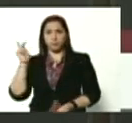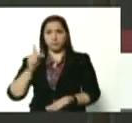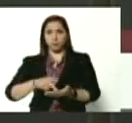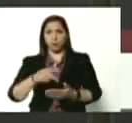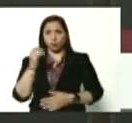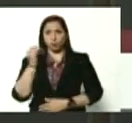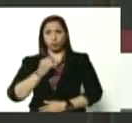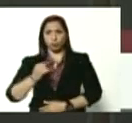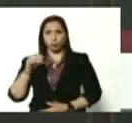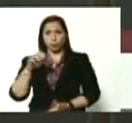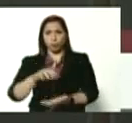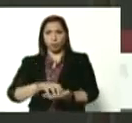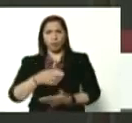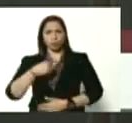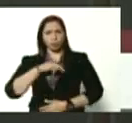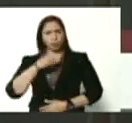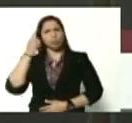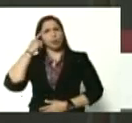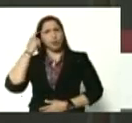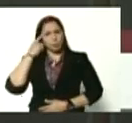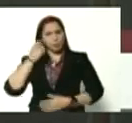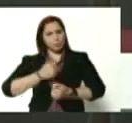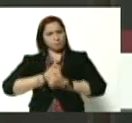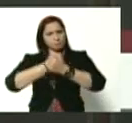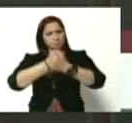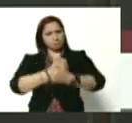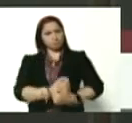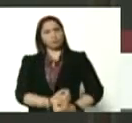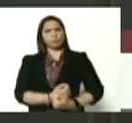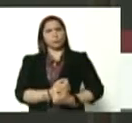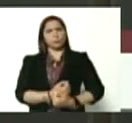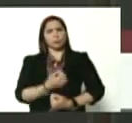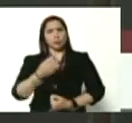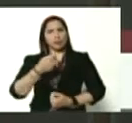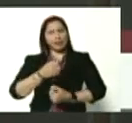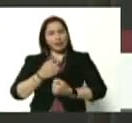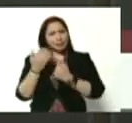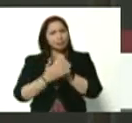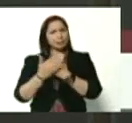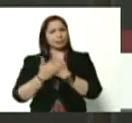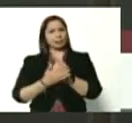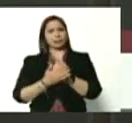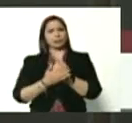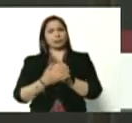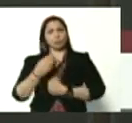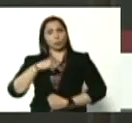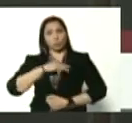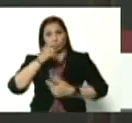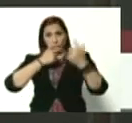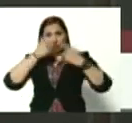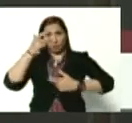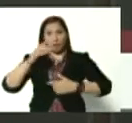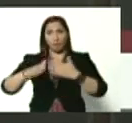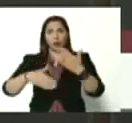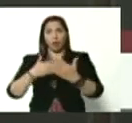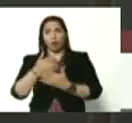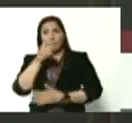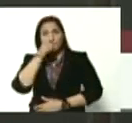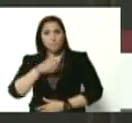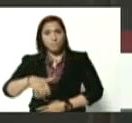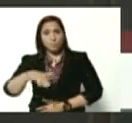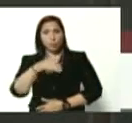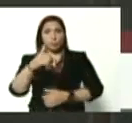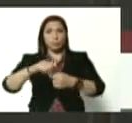sabemos del amor y el cariño de nuestro comandante chávez al pueblo zuliano a